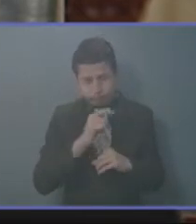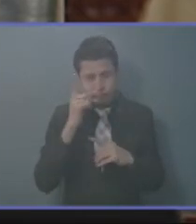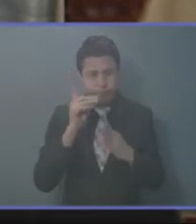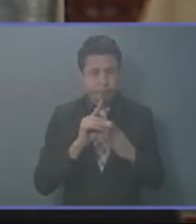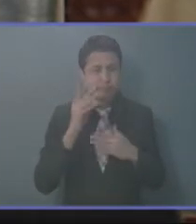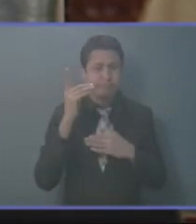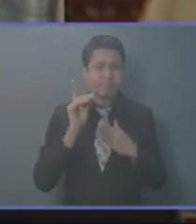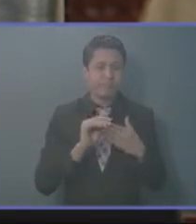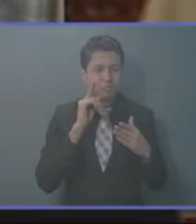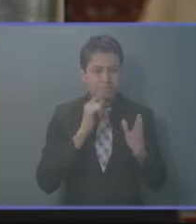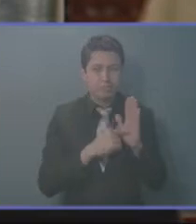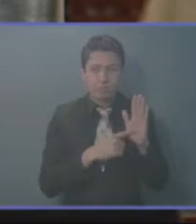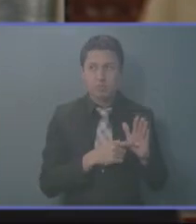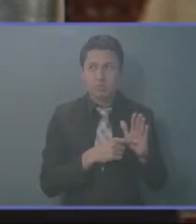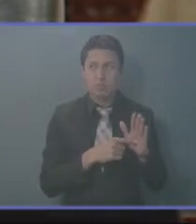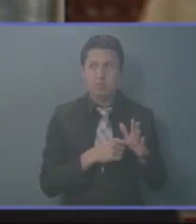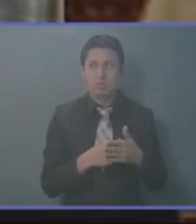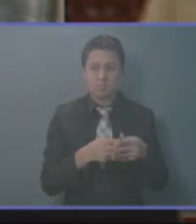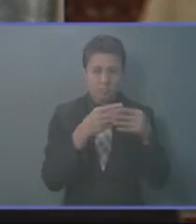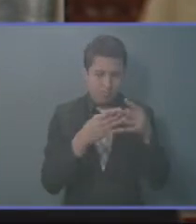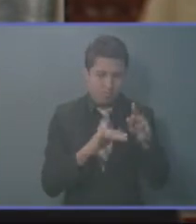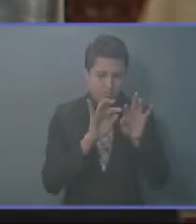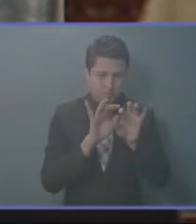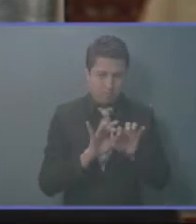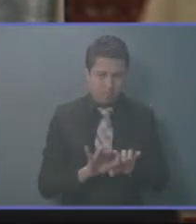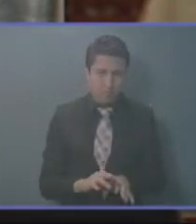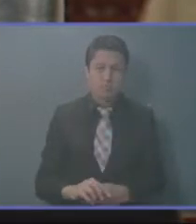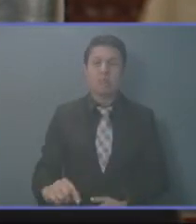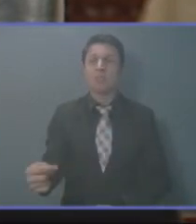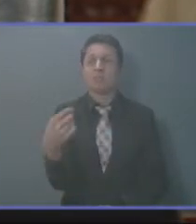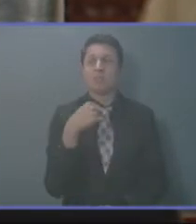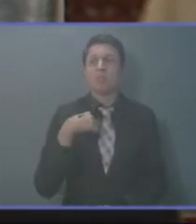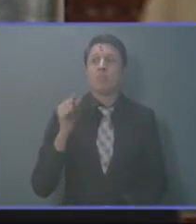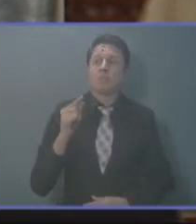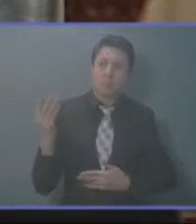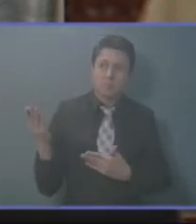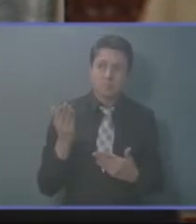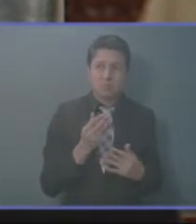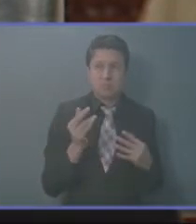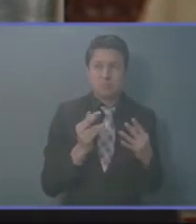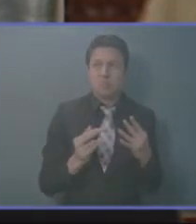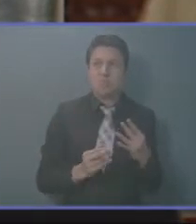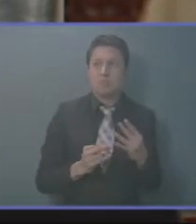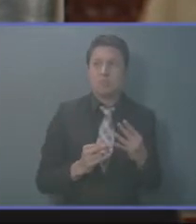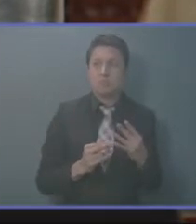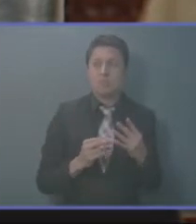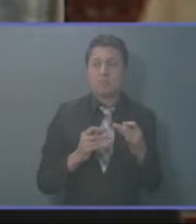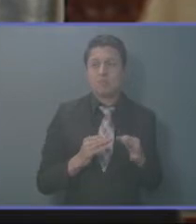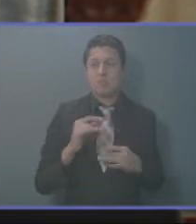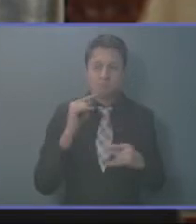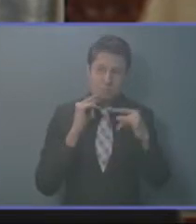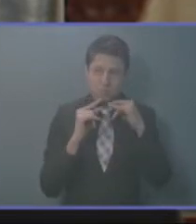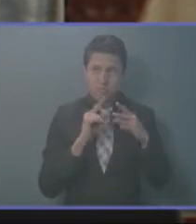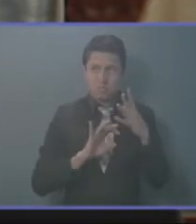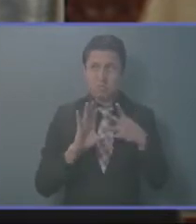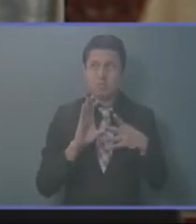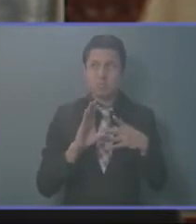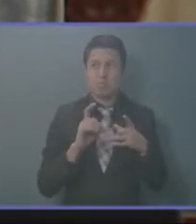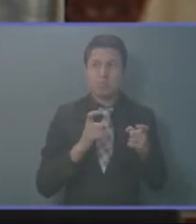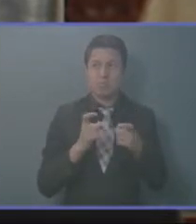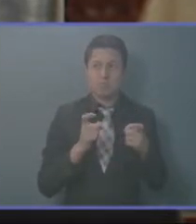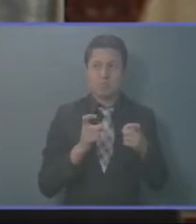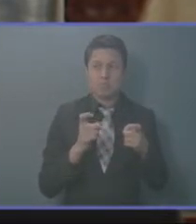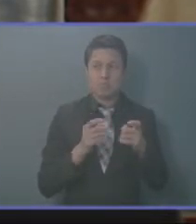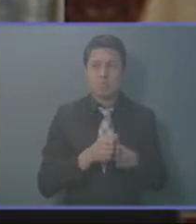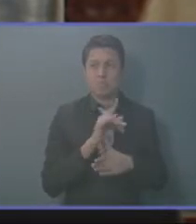diputados y diputadas en el presente escrito, por lo que me permito devolverle dicho cuerpo normativo y haciendo uso de control